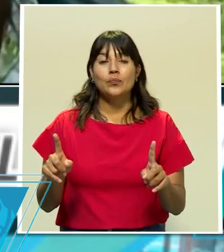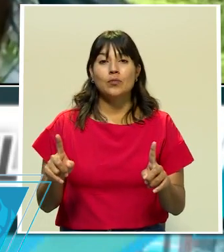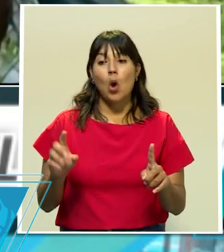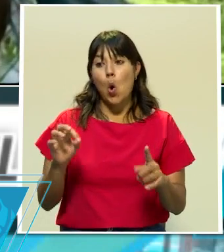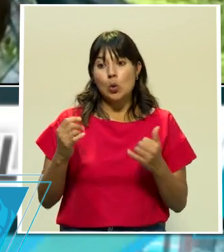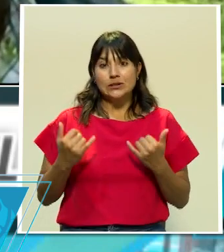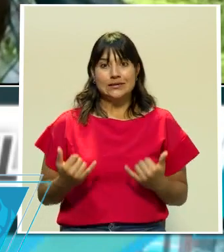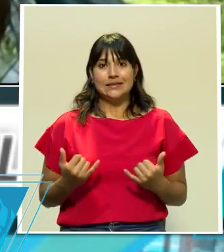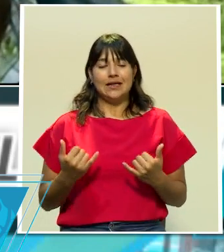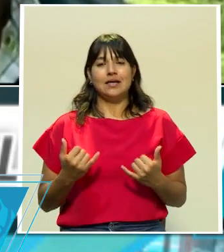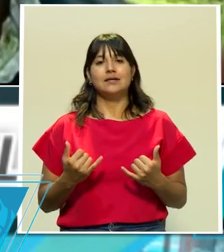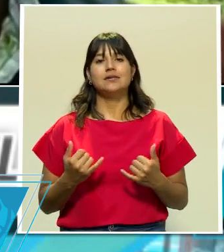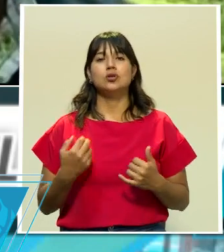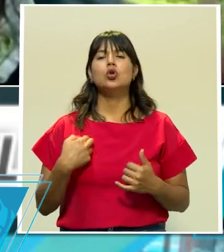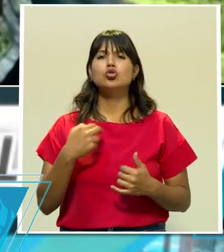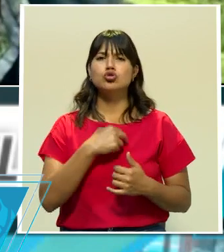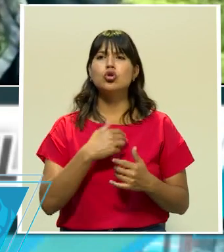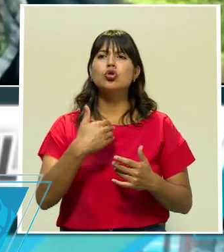planteada en el